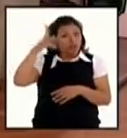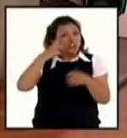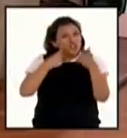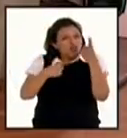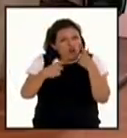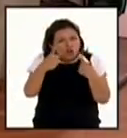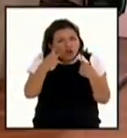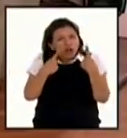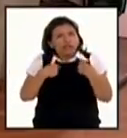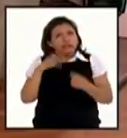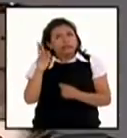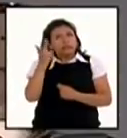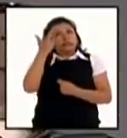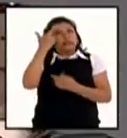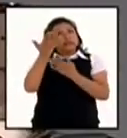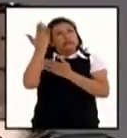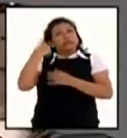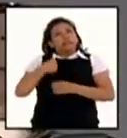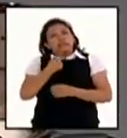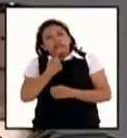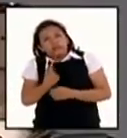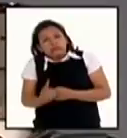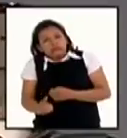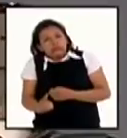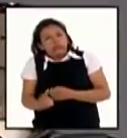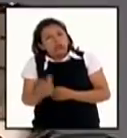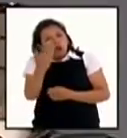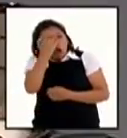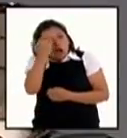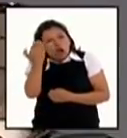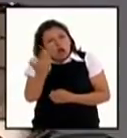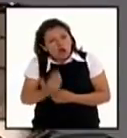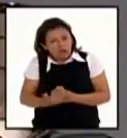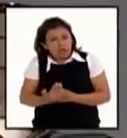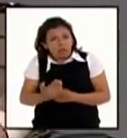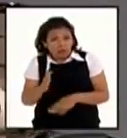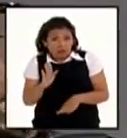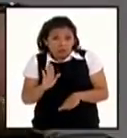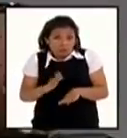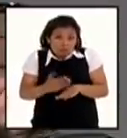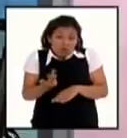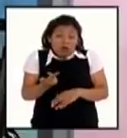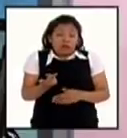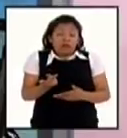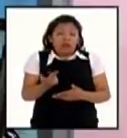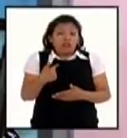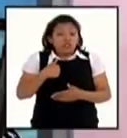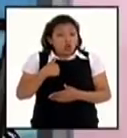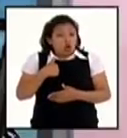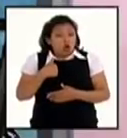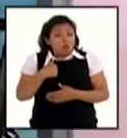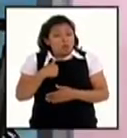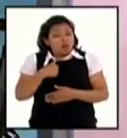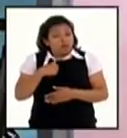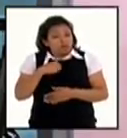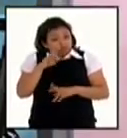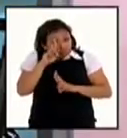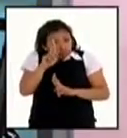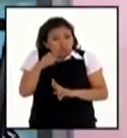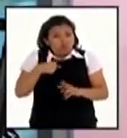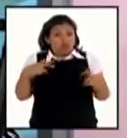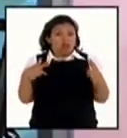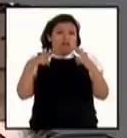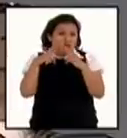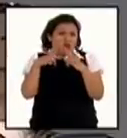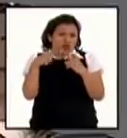recordando esta infancia tan atroz que tuvieron que pasar por mantener sus ideas religiosas, que es un derecho legítimo,